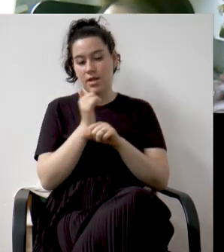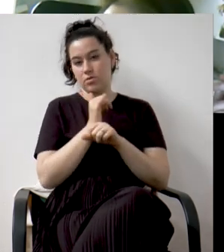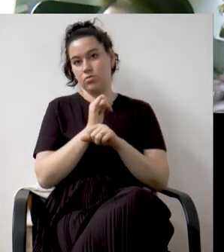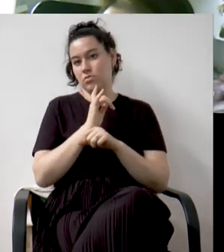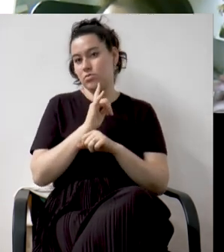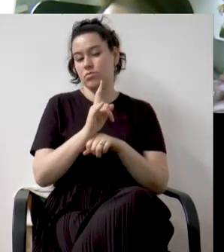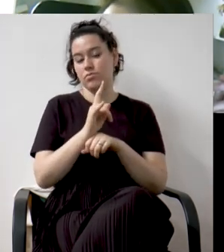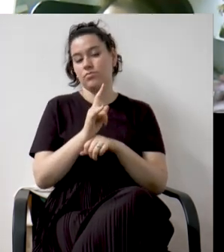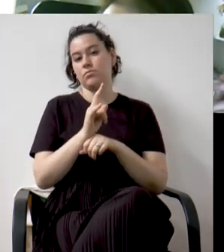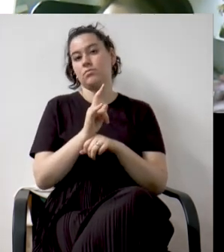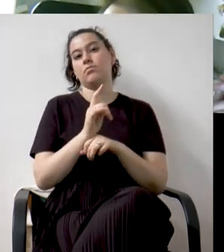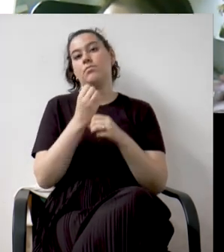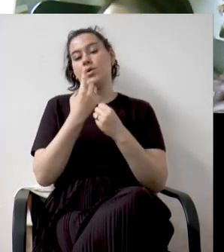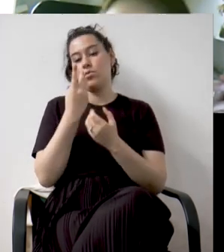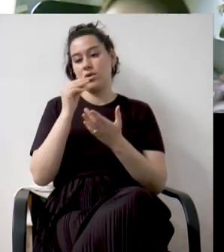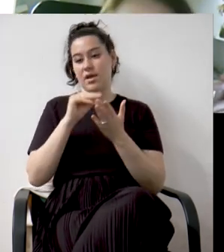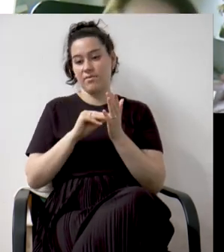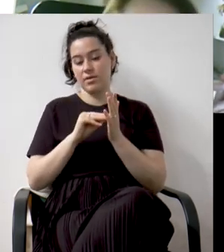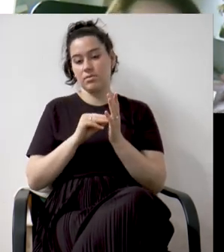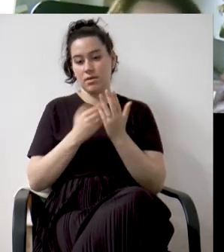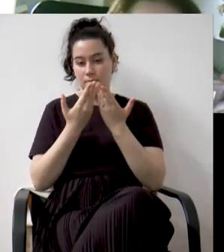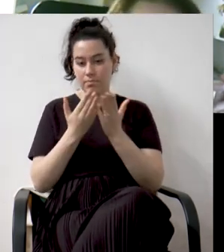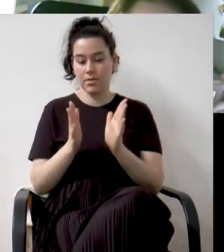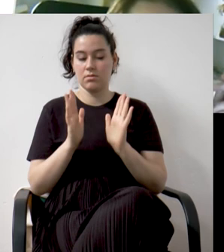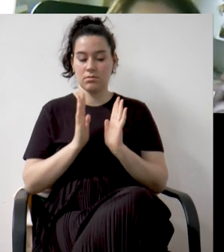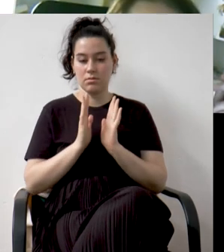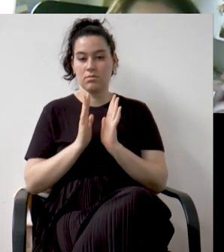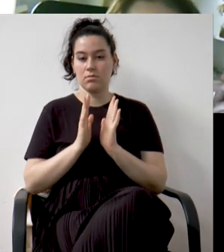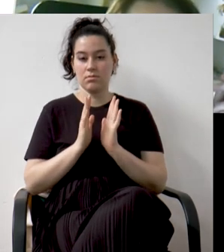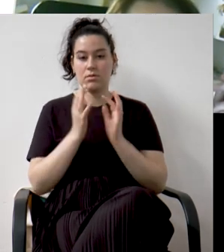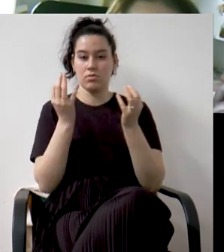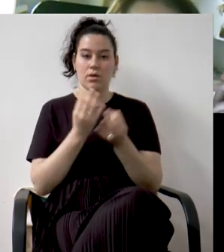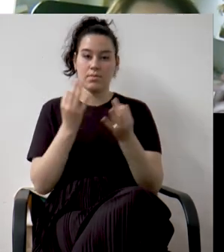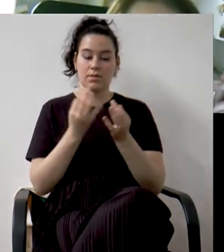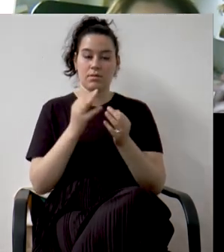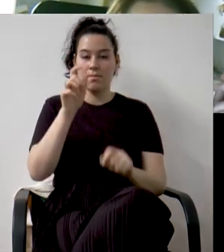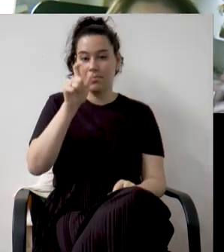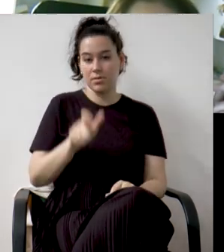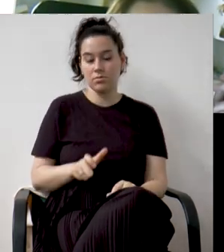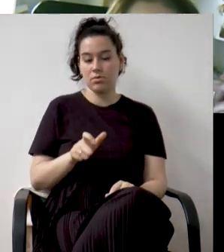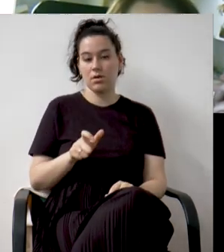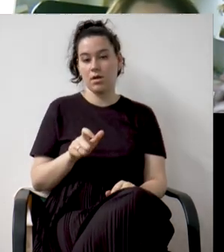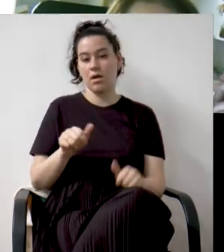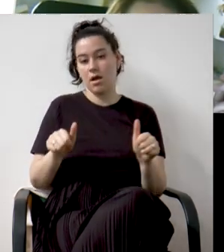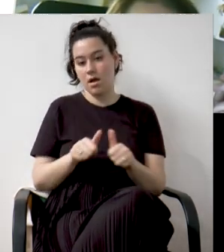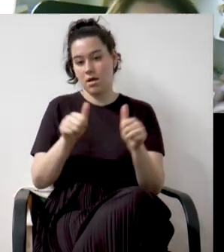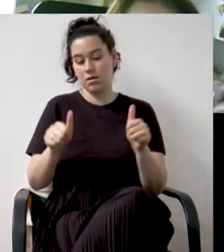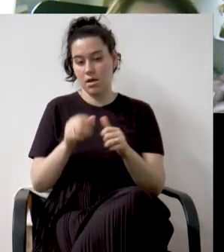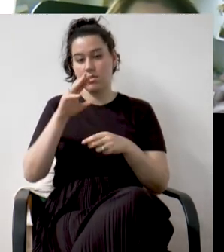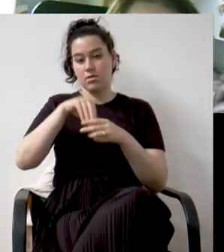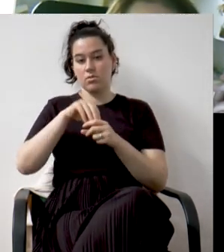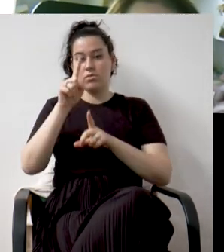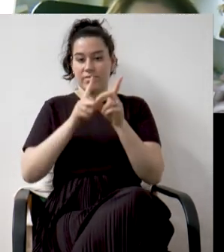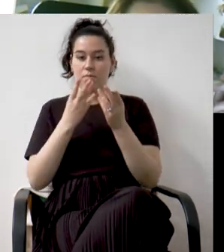explico? Porque una vez que efectivicemos el cargo, es muy probable que la persona que lo gane esté en la universidad por